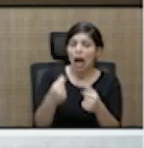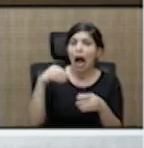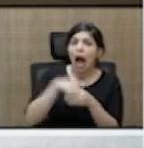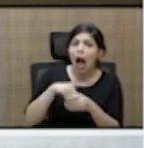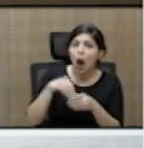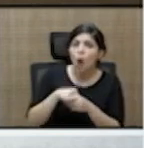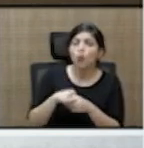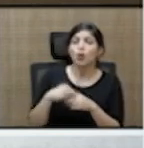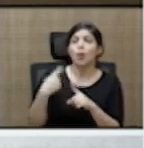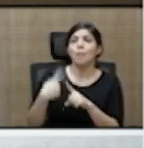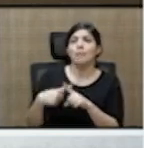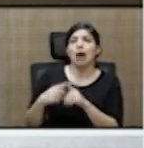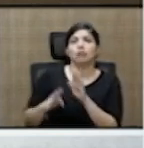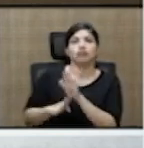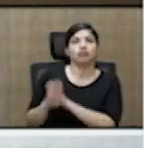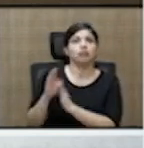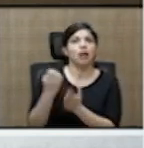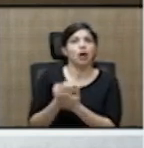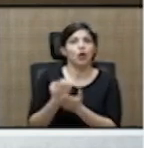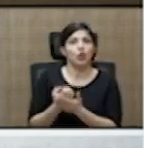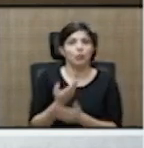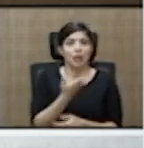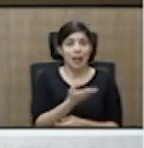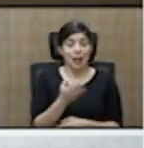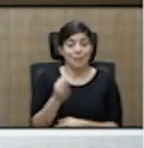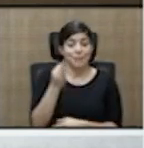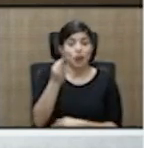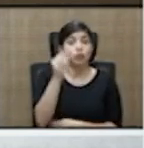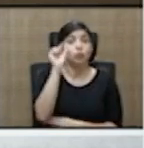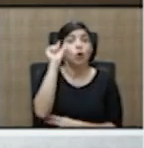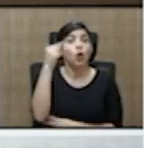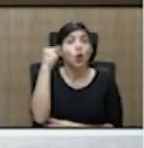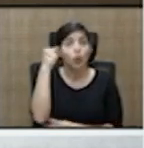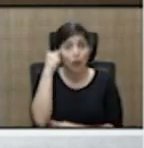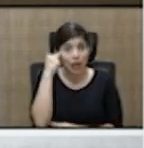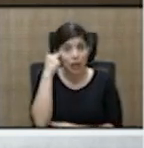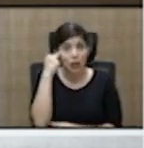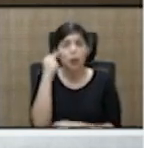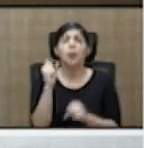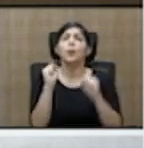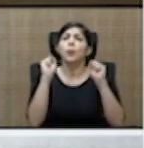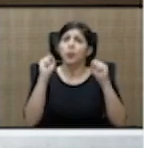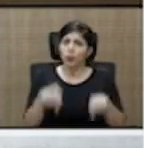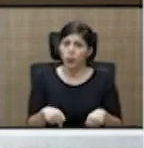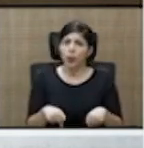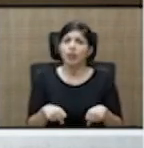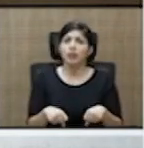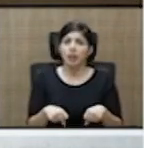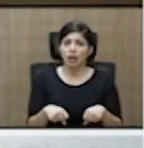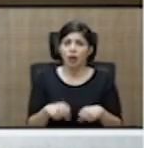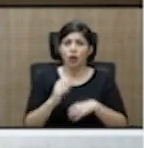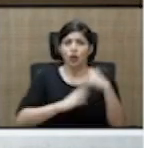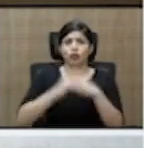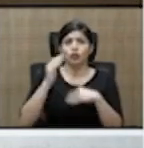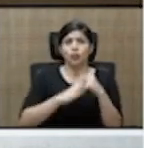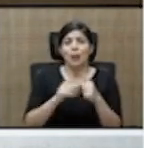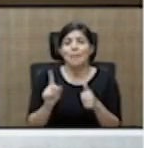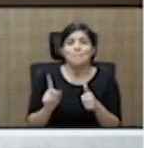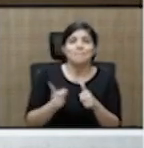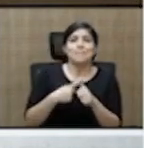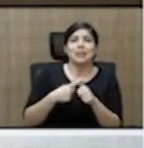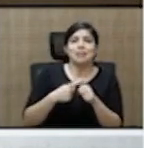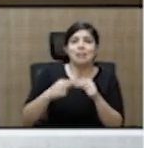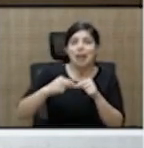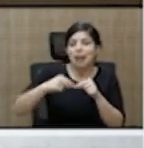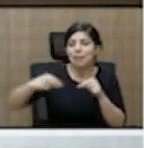que finalmente tendiera un puente, sino hacia el cierre su discurso en buscar esa apertura con